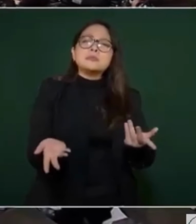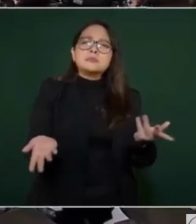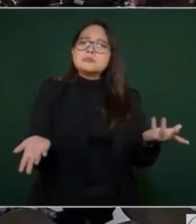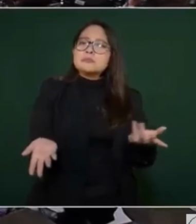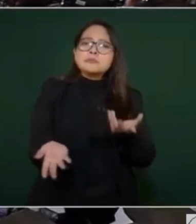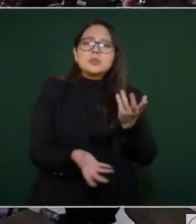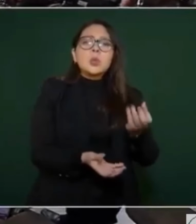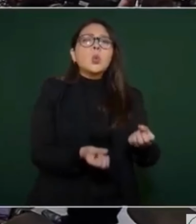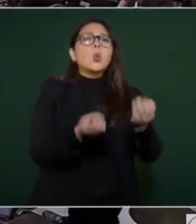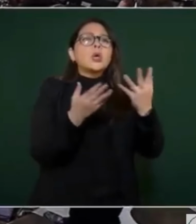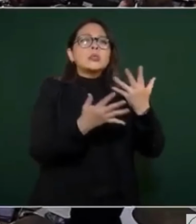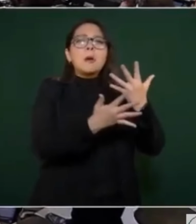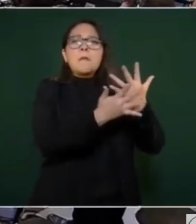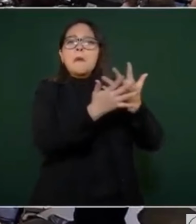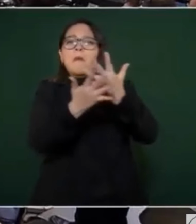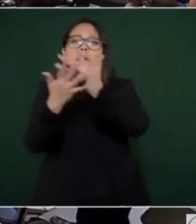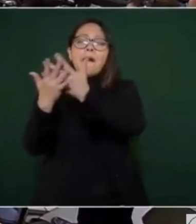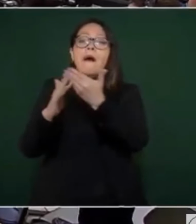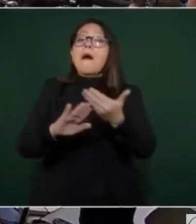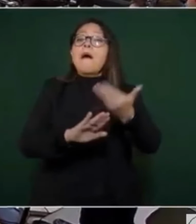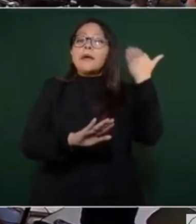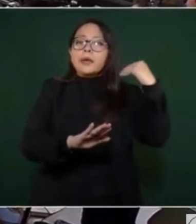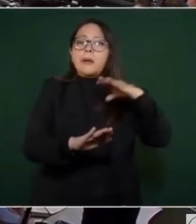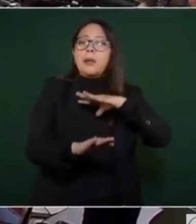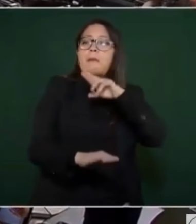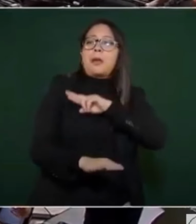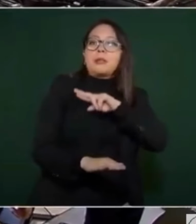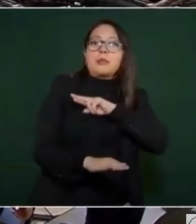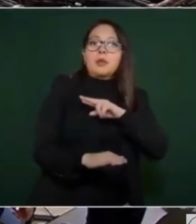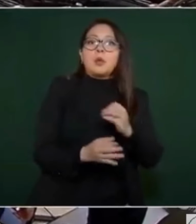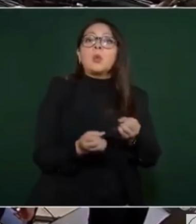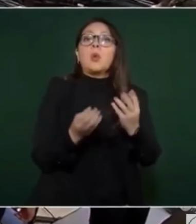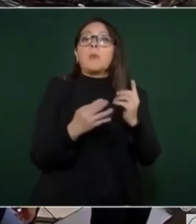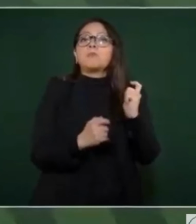cuántas cárceles privatizadas, cuánto pagábamos,